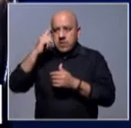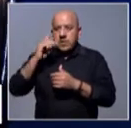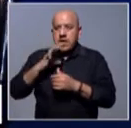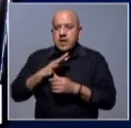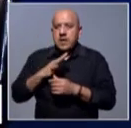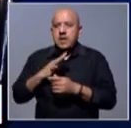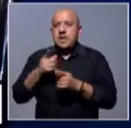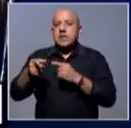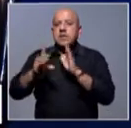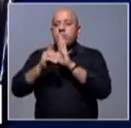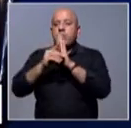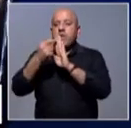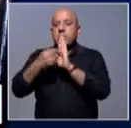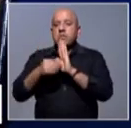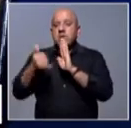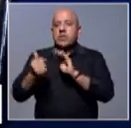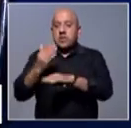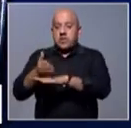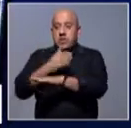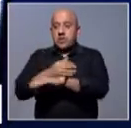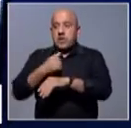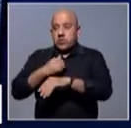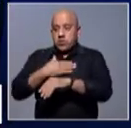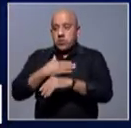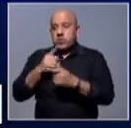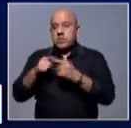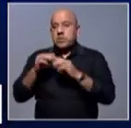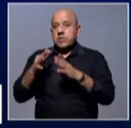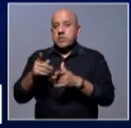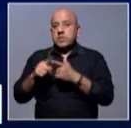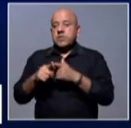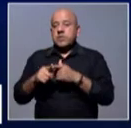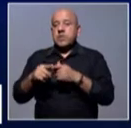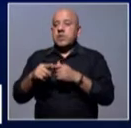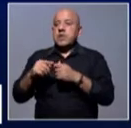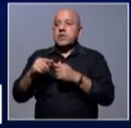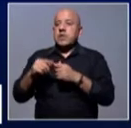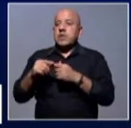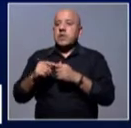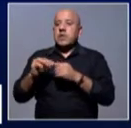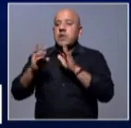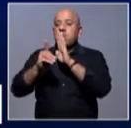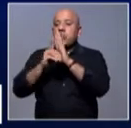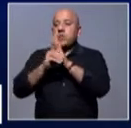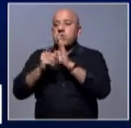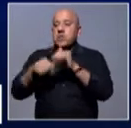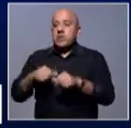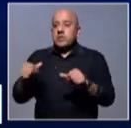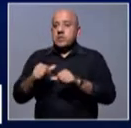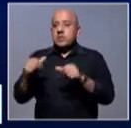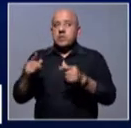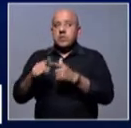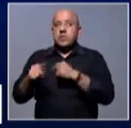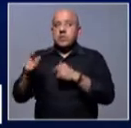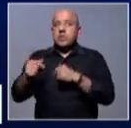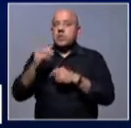ese documento tiene un antecedente para nosotros y compromete el documento que le hicimos llegar en su momento a través